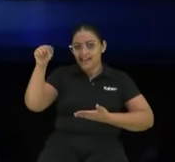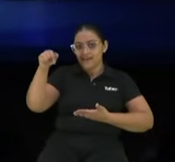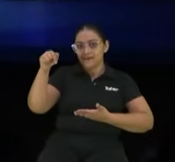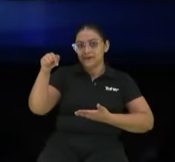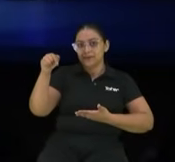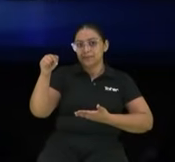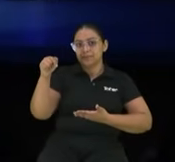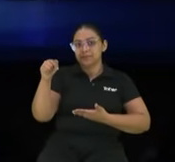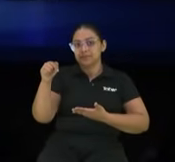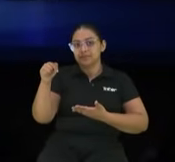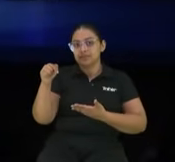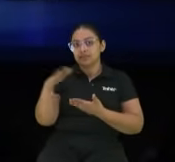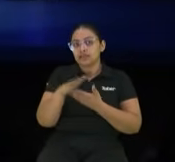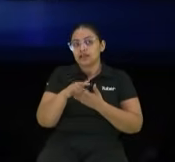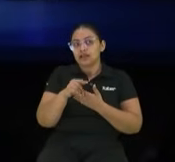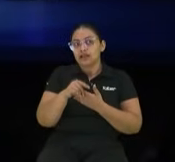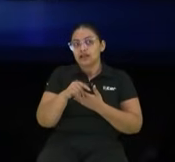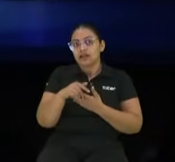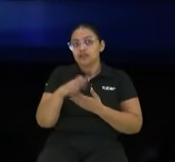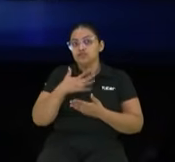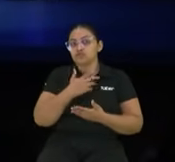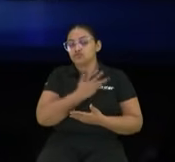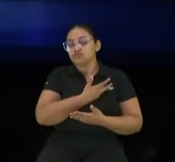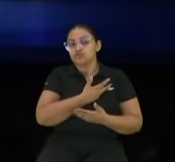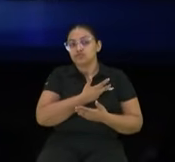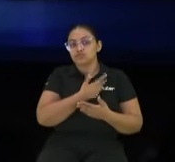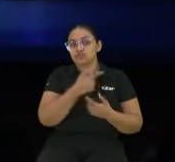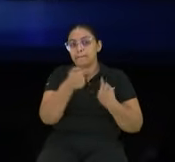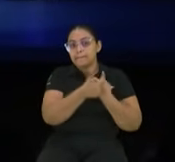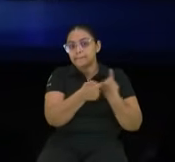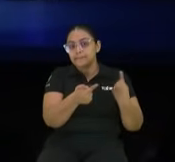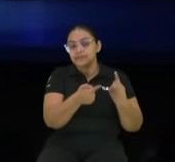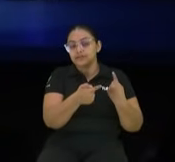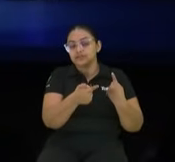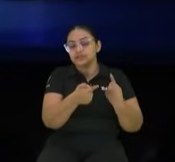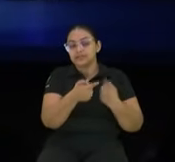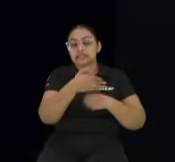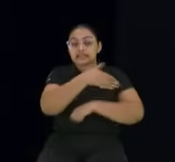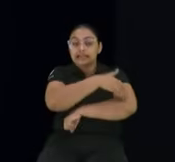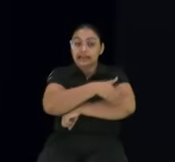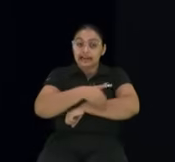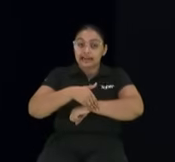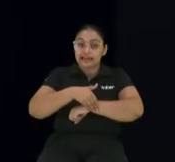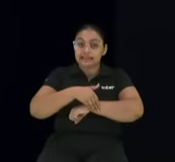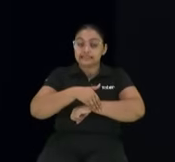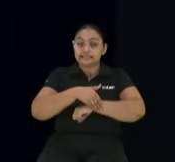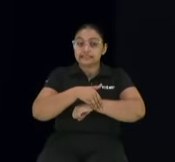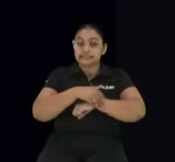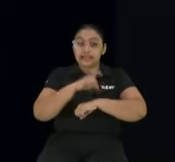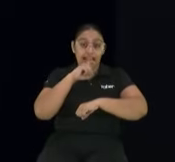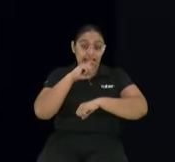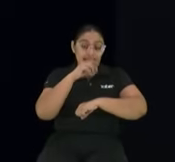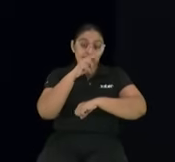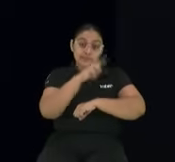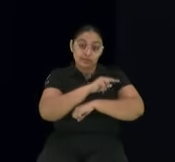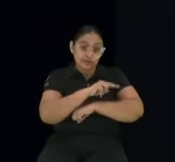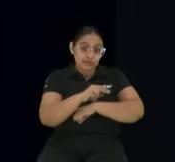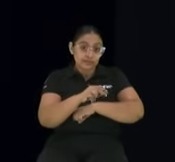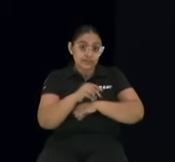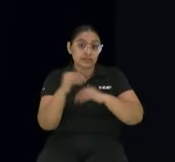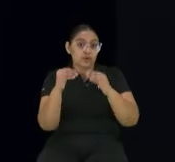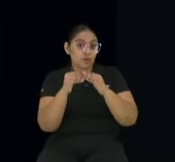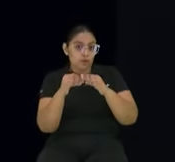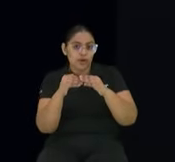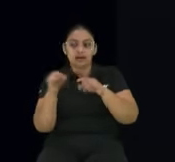privados de libertad hoy atendimos la gente de las calles e indigentes hoy atendimos a los hermanos de las sillas de